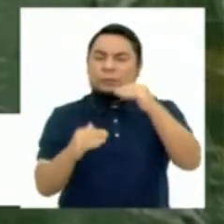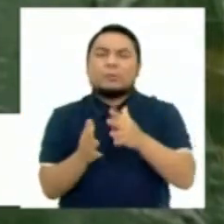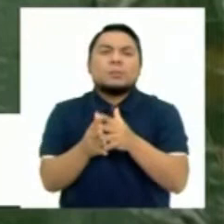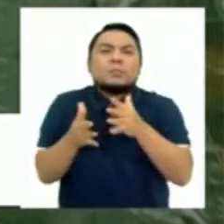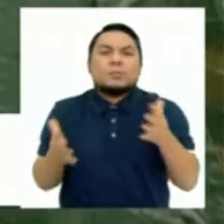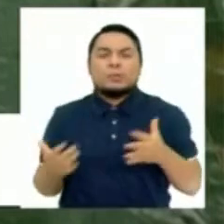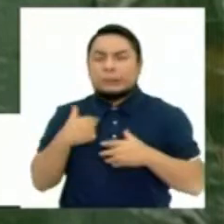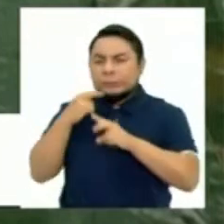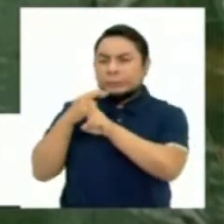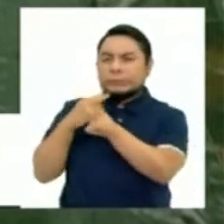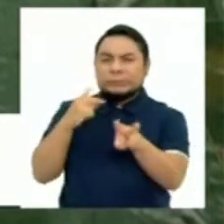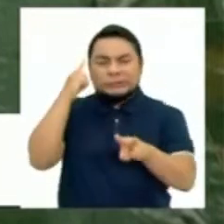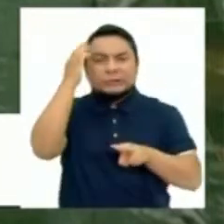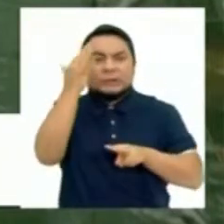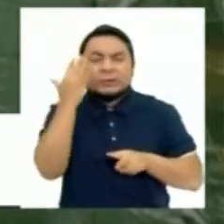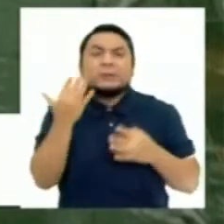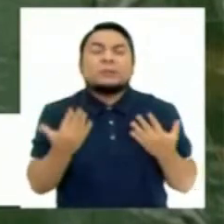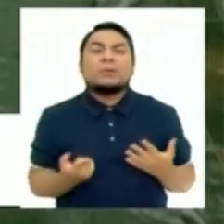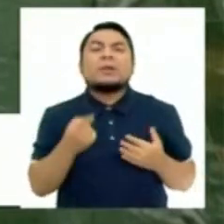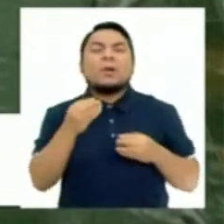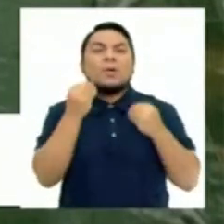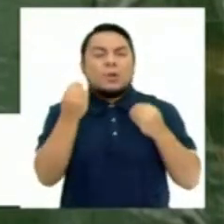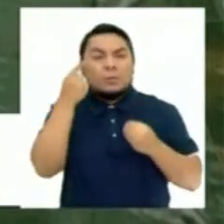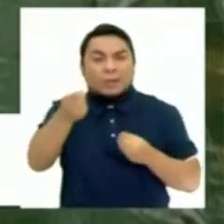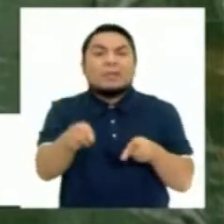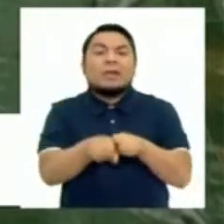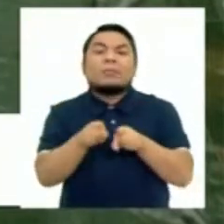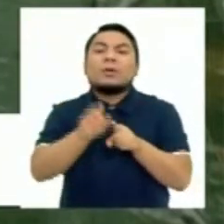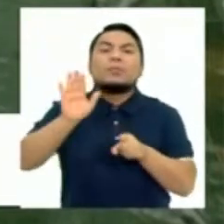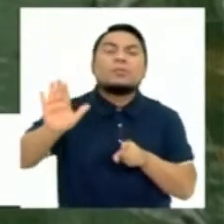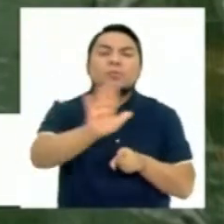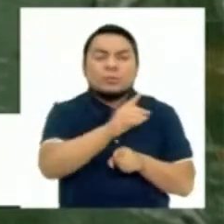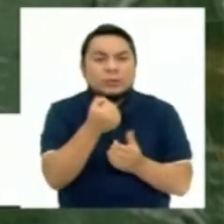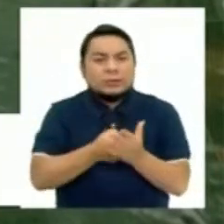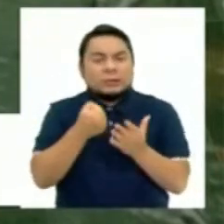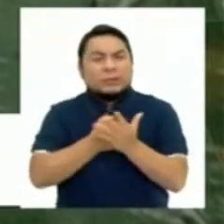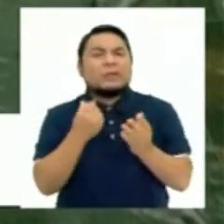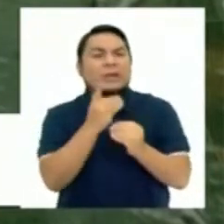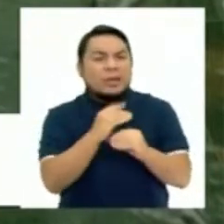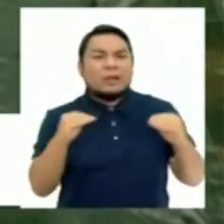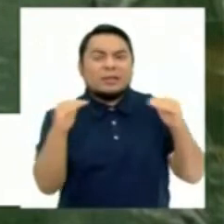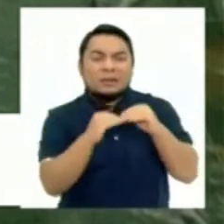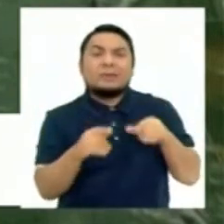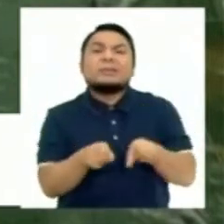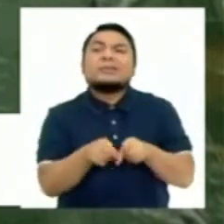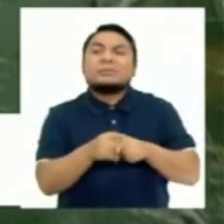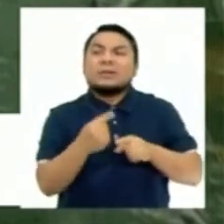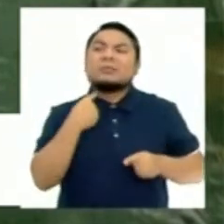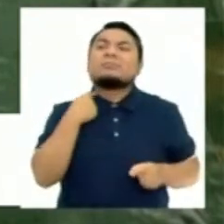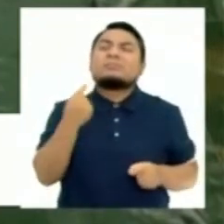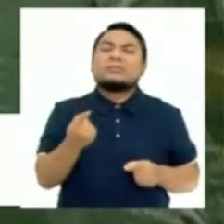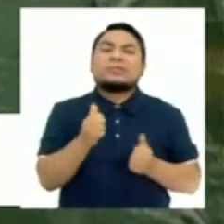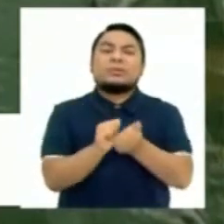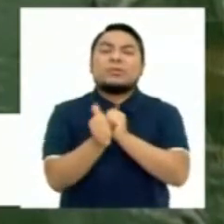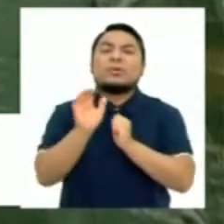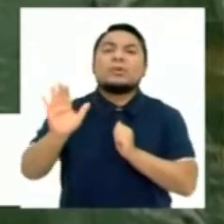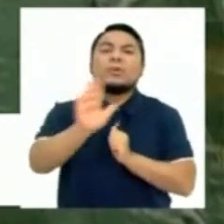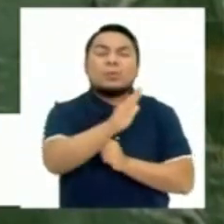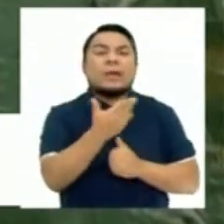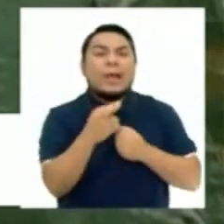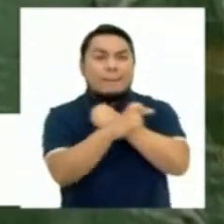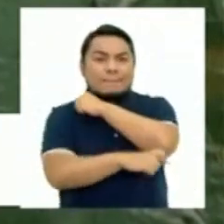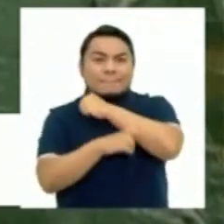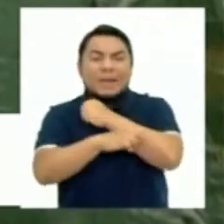situación comprende los valores éticos de la democracia y afecta la competitividad del Estado